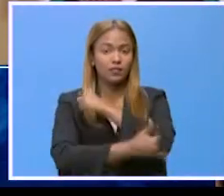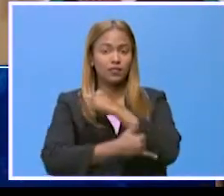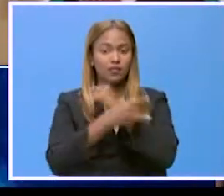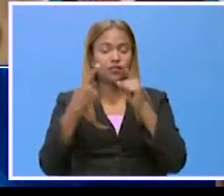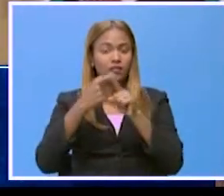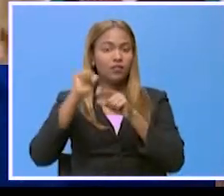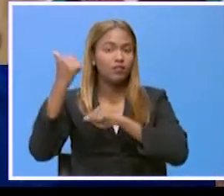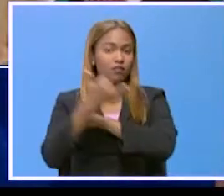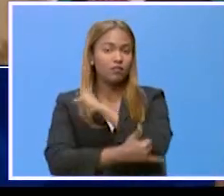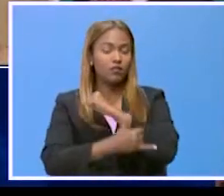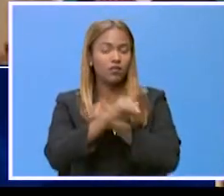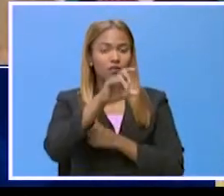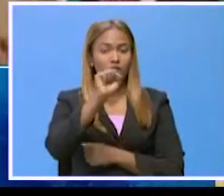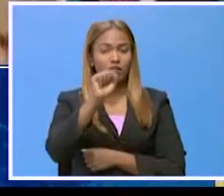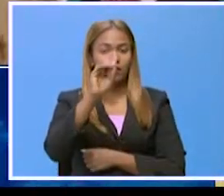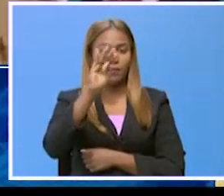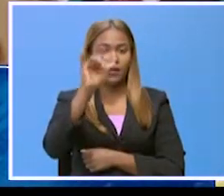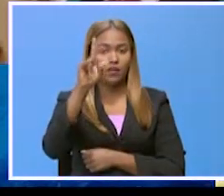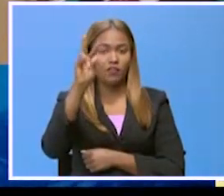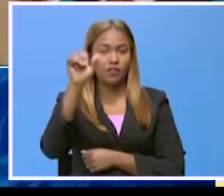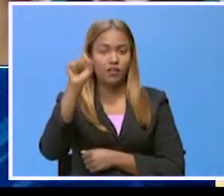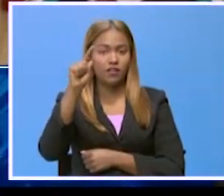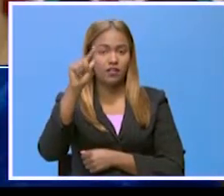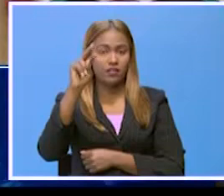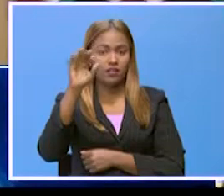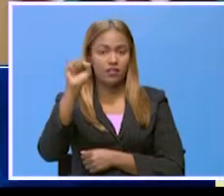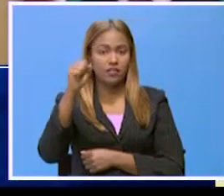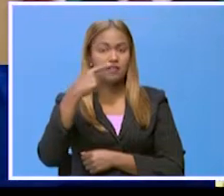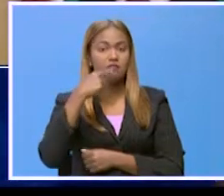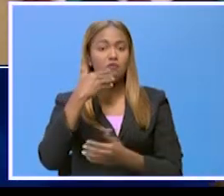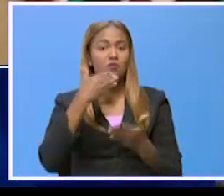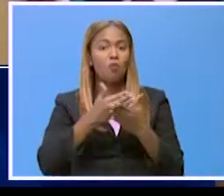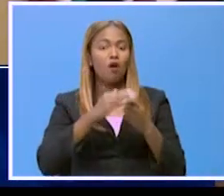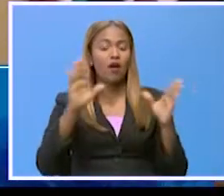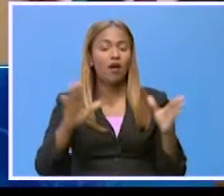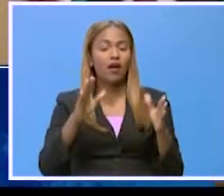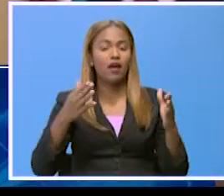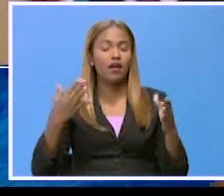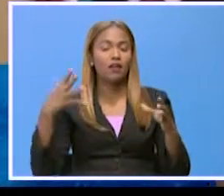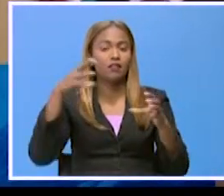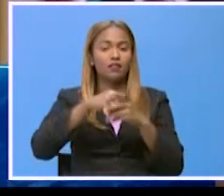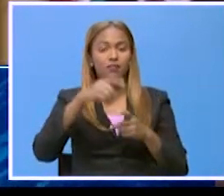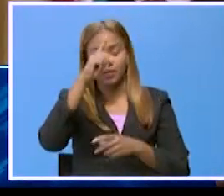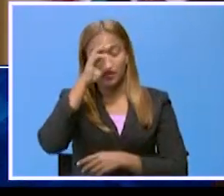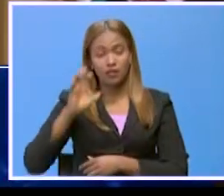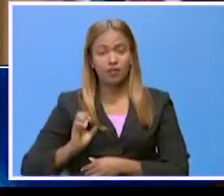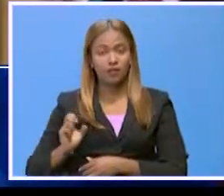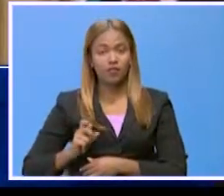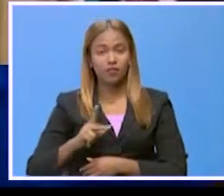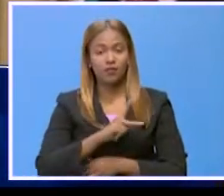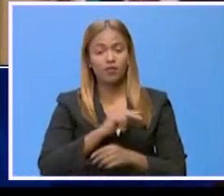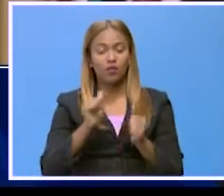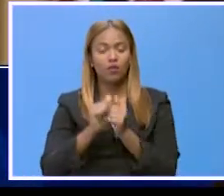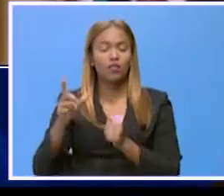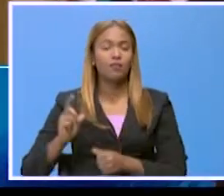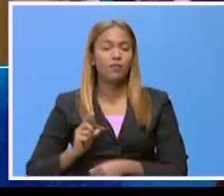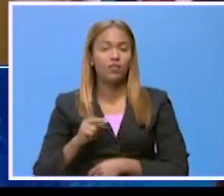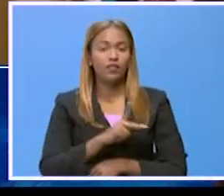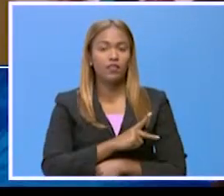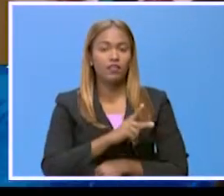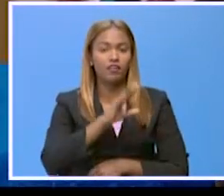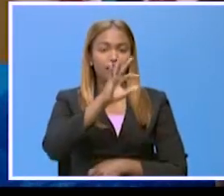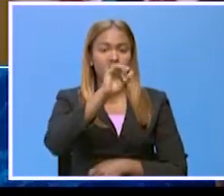el exterior luís mayobanex rodríguez saludó la iniciativa sometida en la cámara de diputados por la diputada iris familia